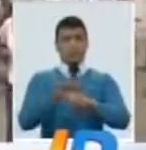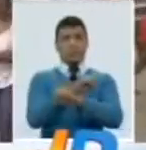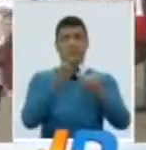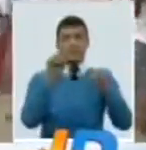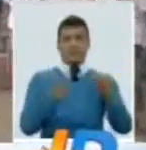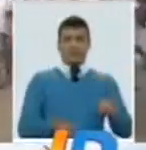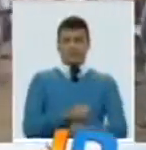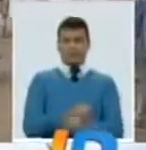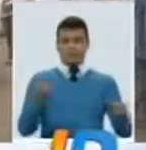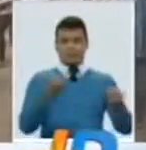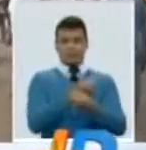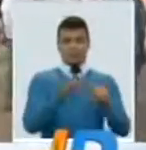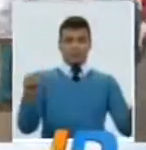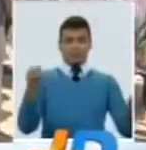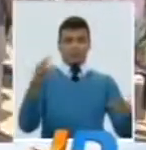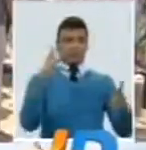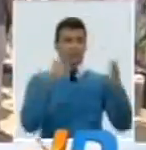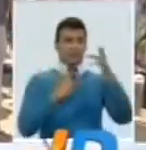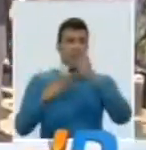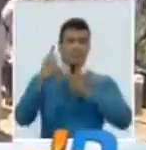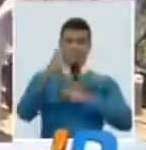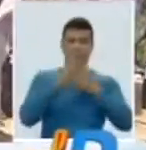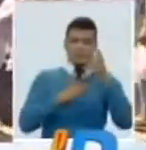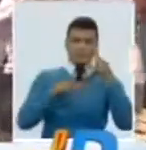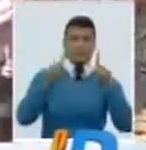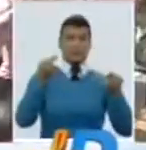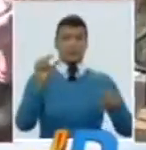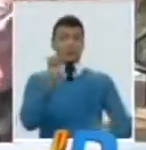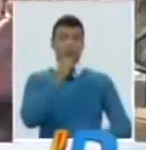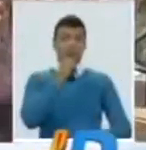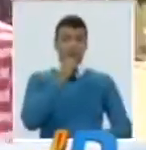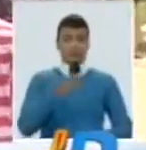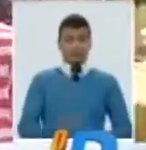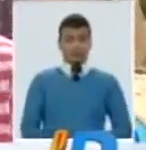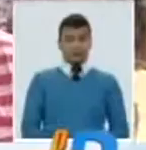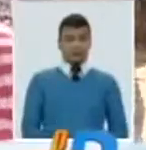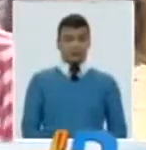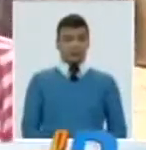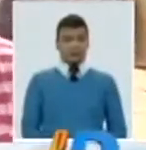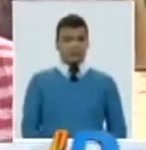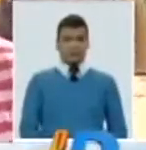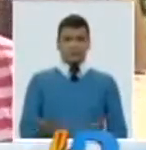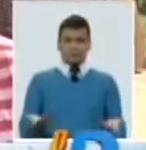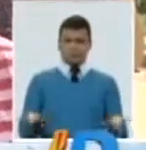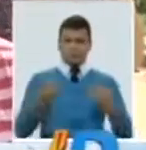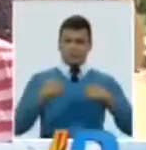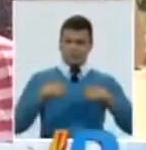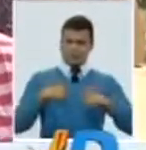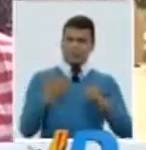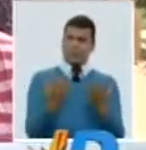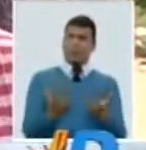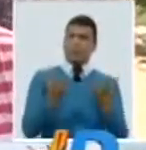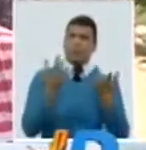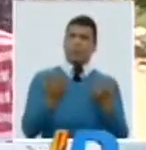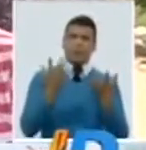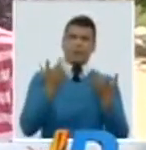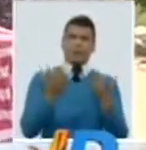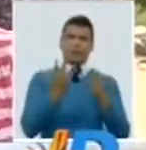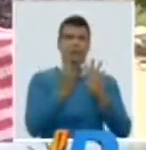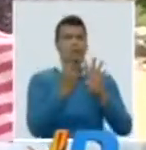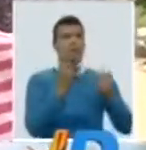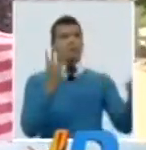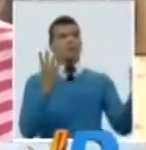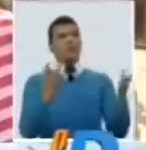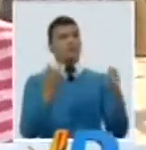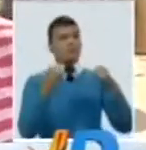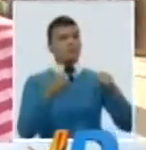utilizar gases lacrimógenos y pimienta que afectaron a algunos de los visitantes. Con todo lo que uno espera, con el anhelo que uno espera